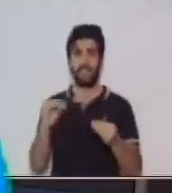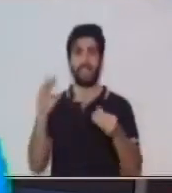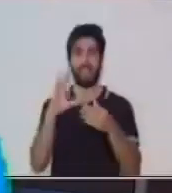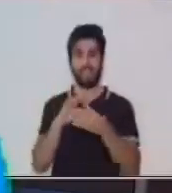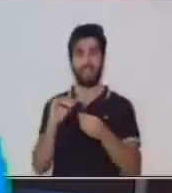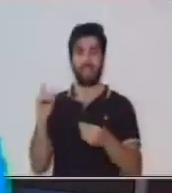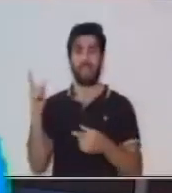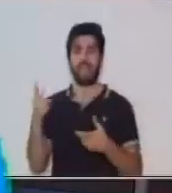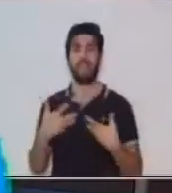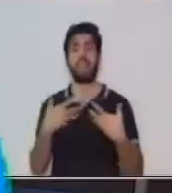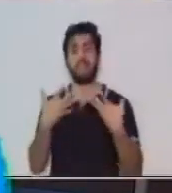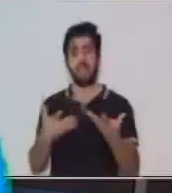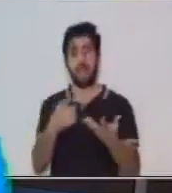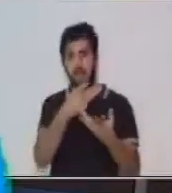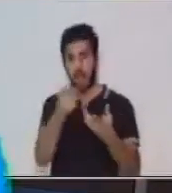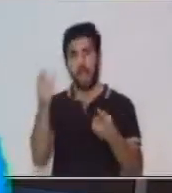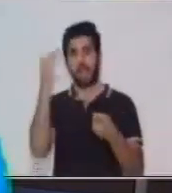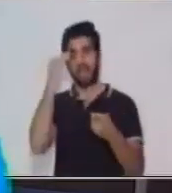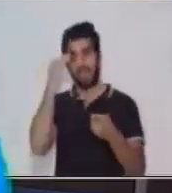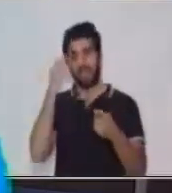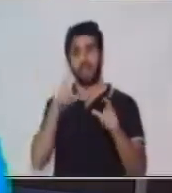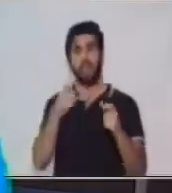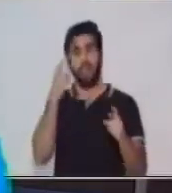te da a conocer también su